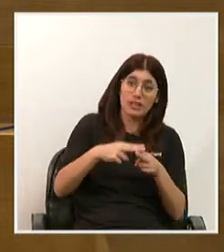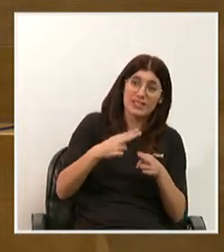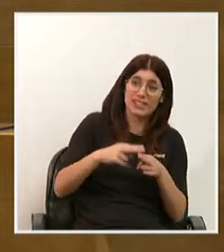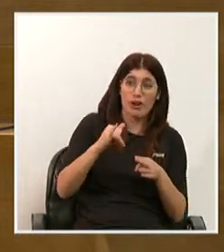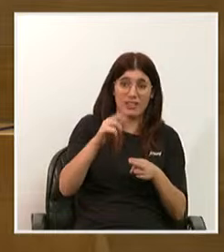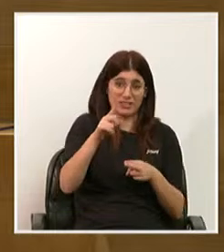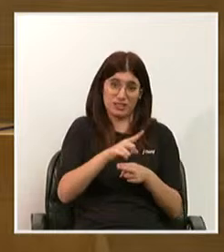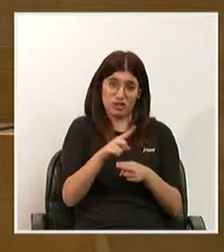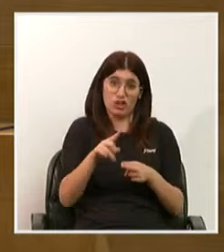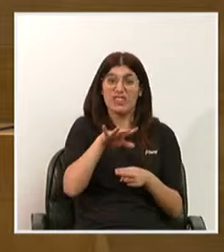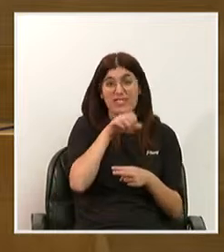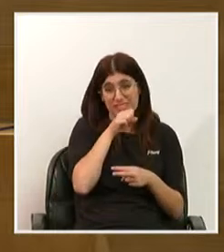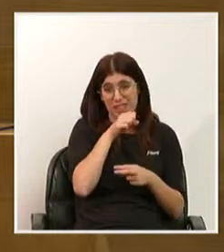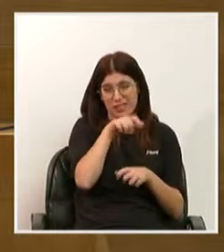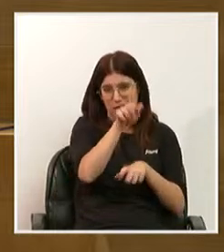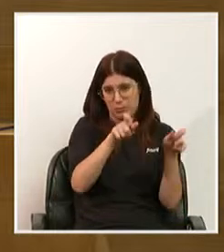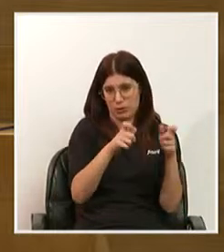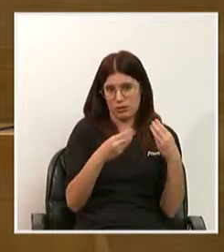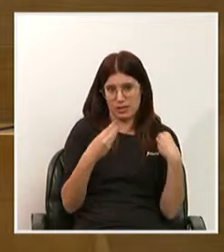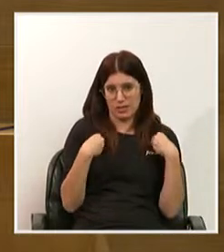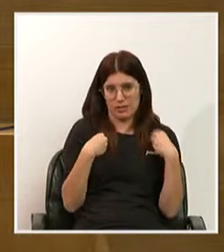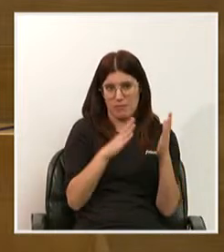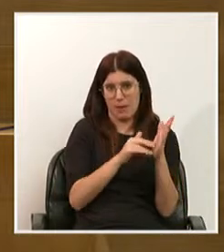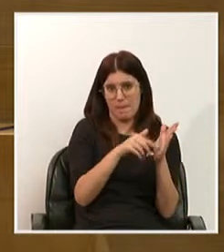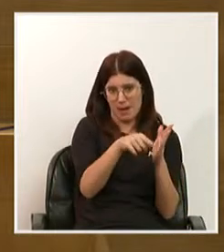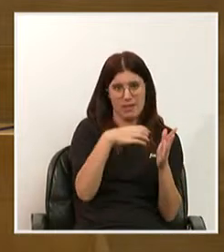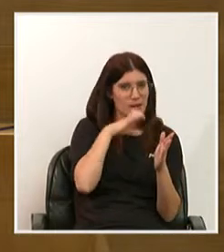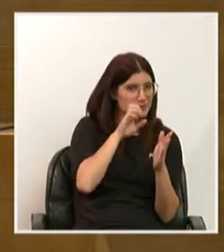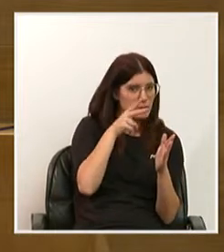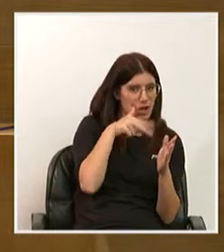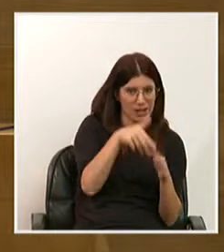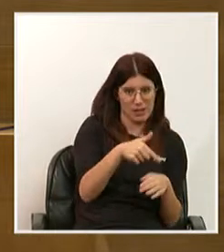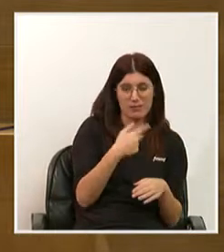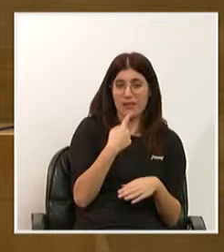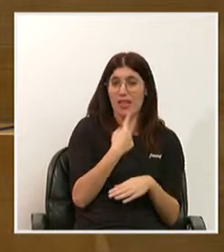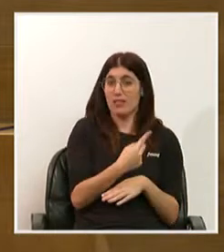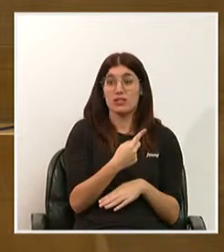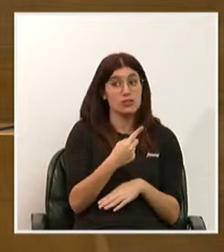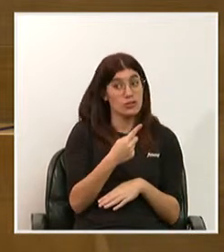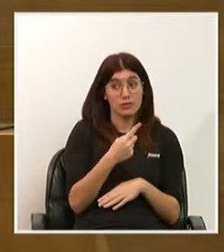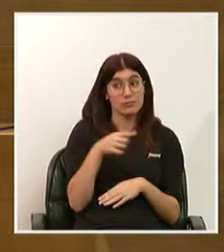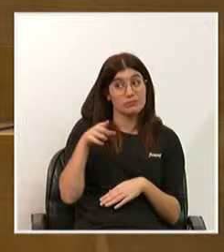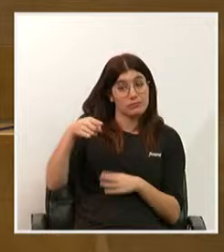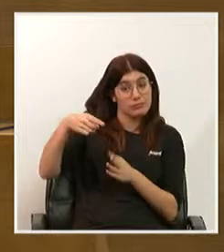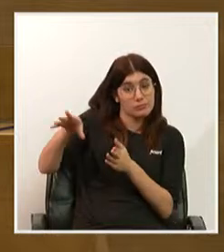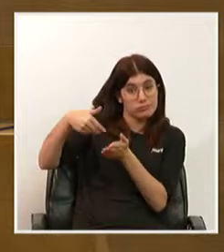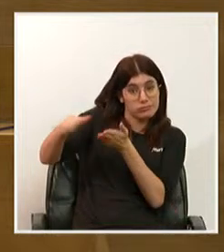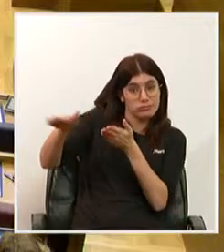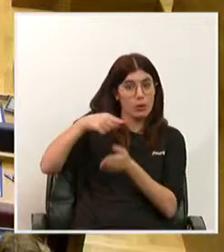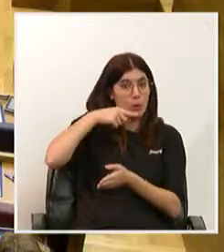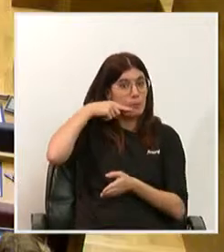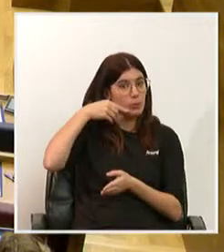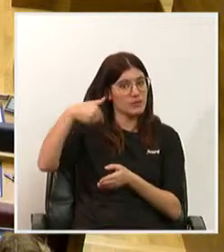altura son los ciudadanos de Castellón Valencia y alicante y han dicho que quien no está a la altura es